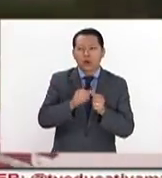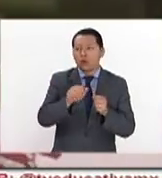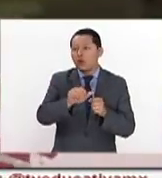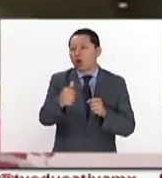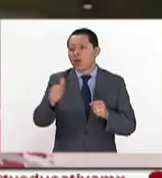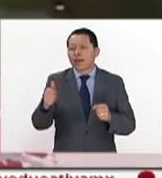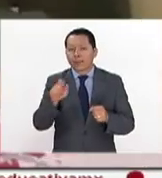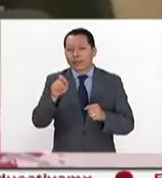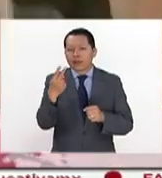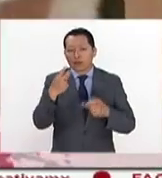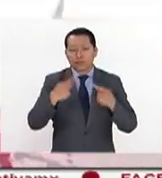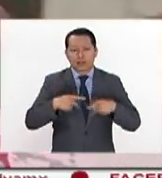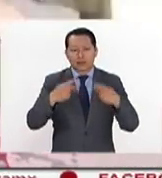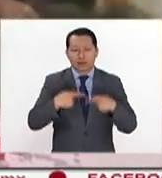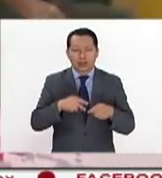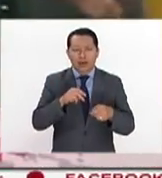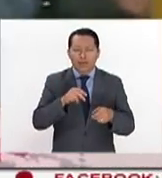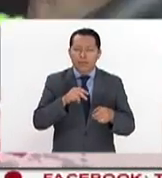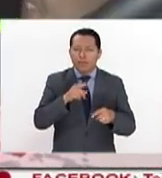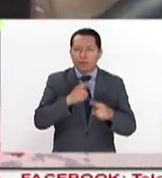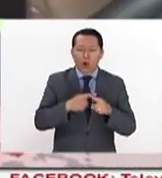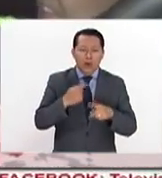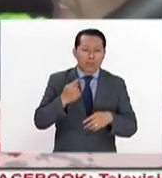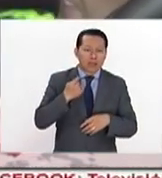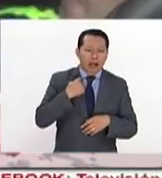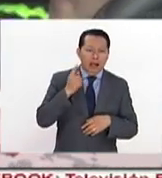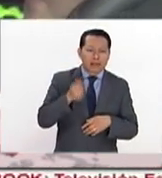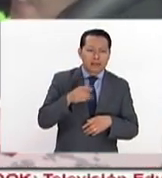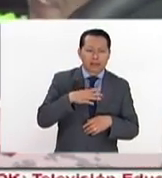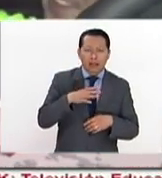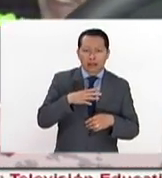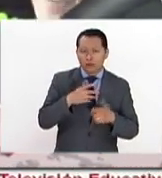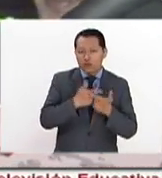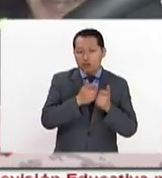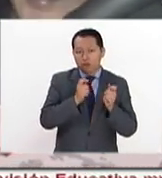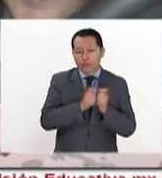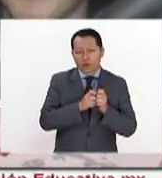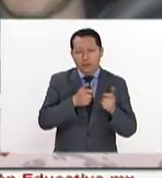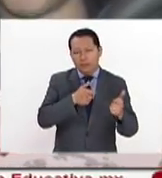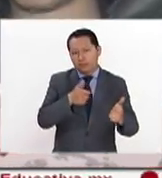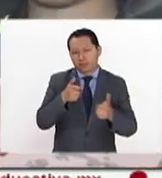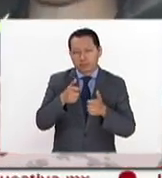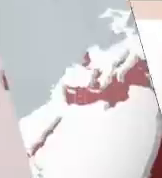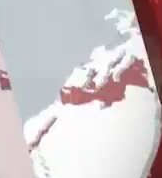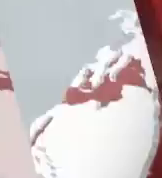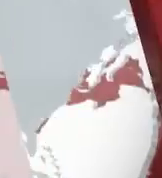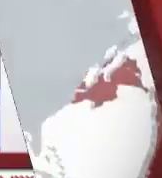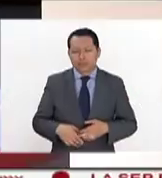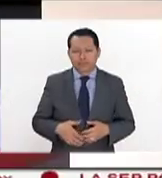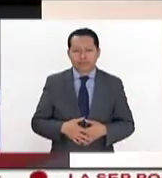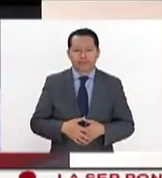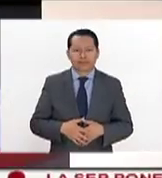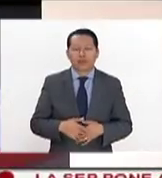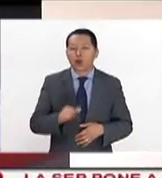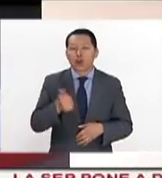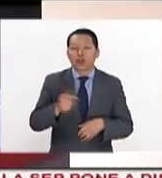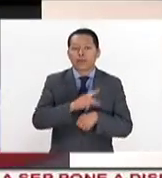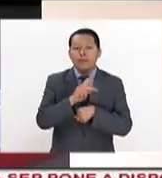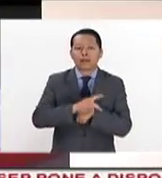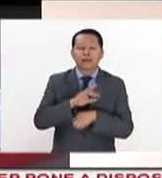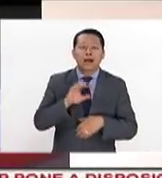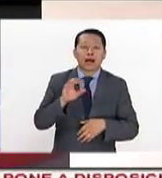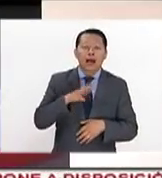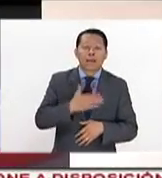22 personas por esa matanza realizada por un escuadrón de la muerte. En otros países,